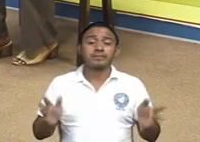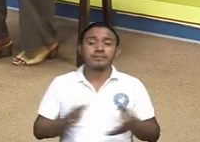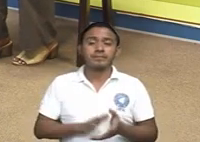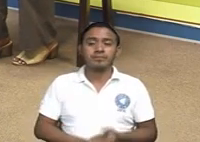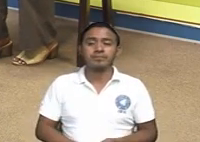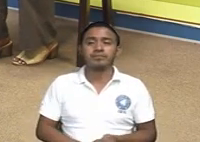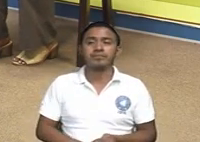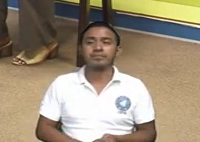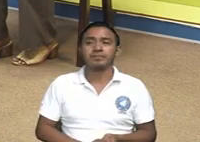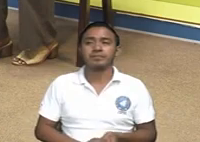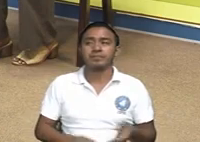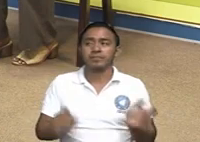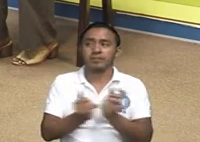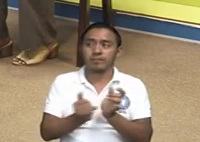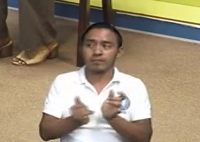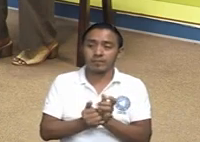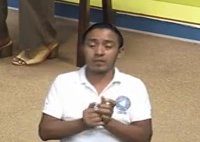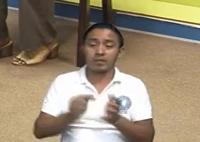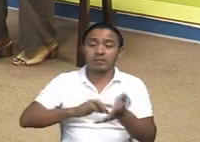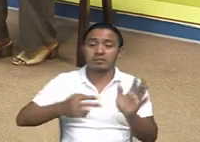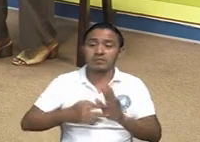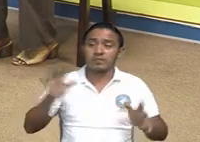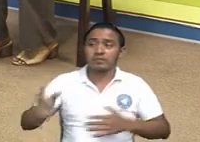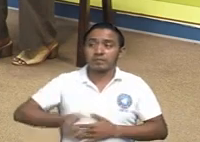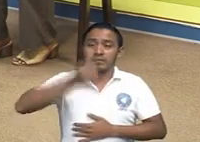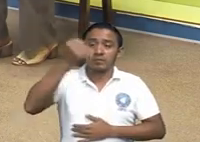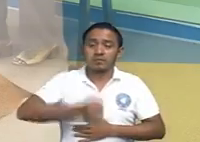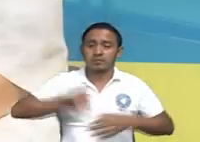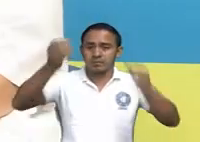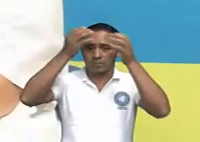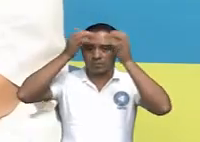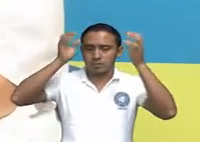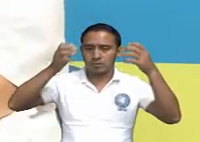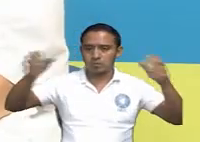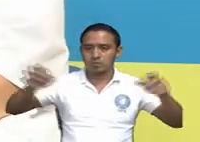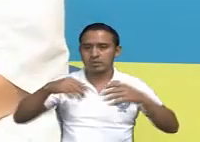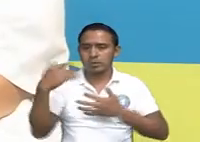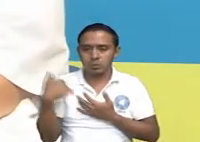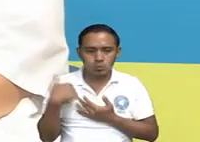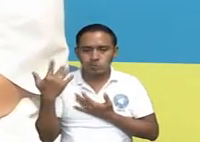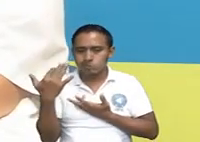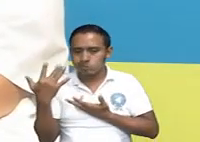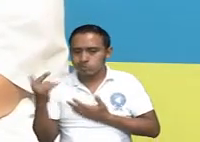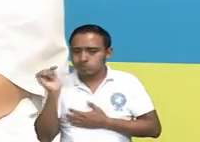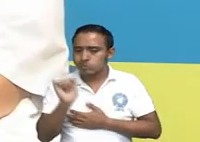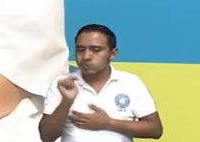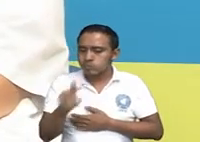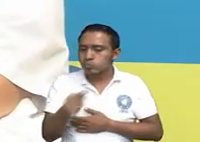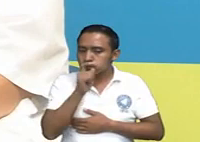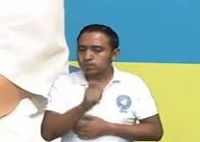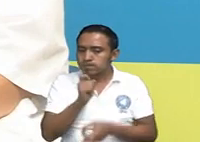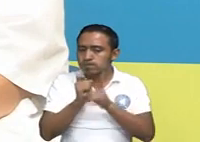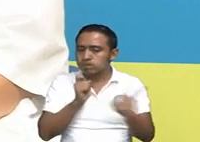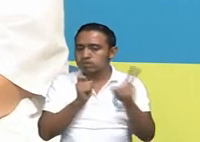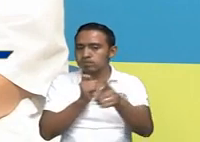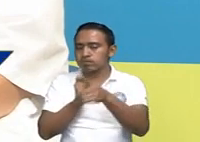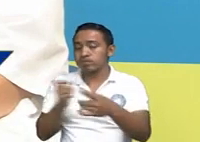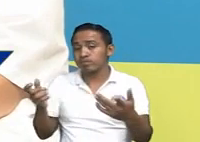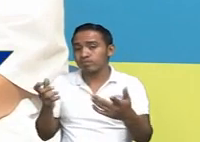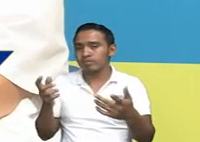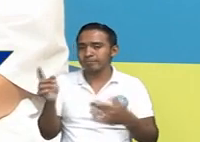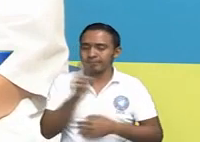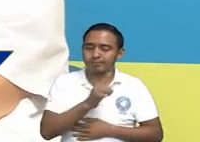entonces ahí ya también hablamos de machismo y de la cultura y de lo que esperamos. Y